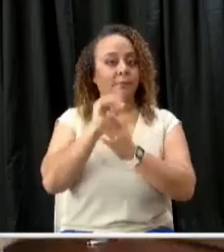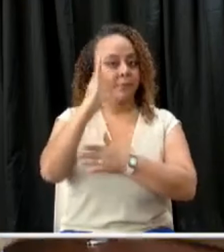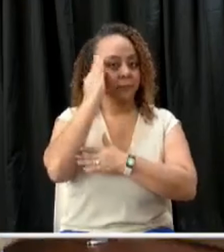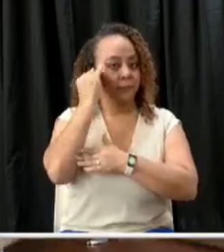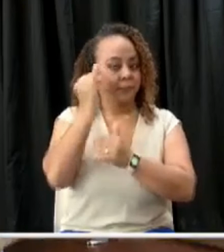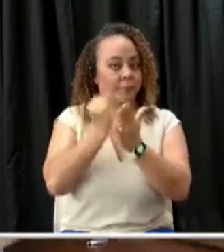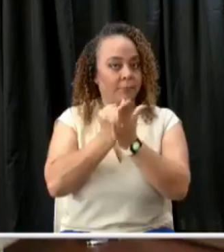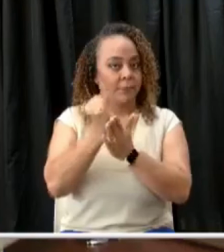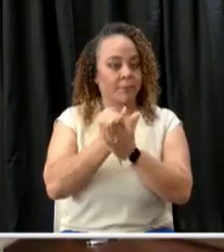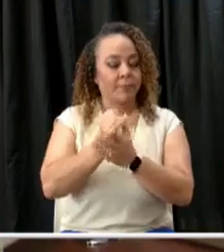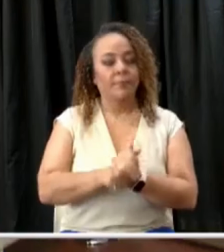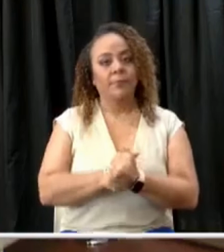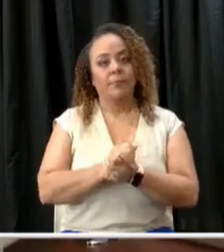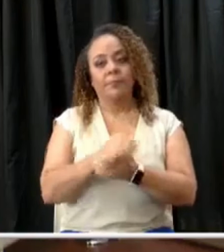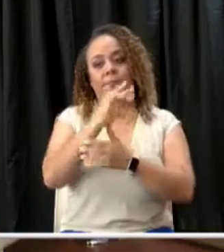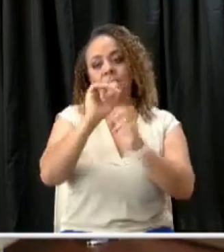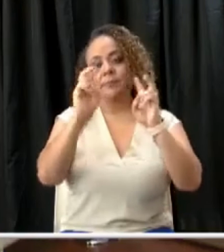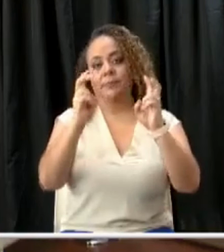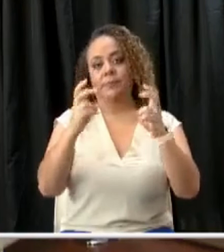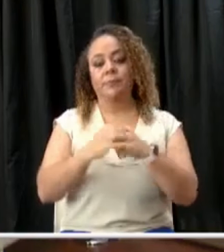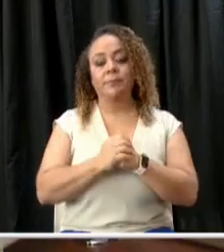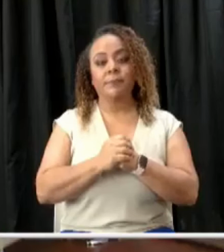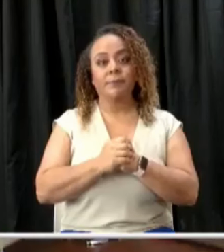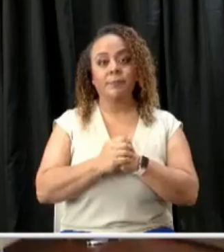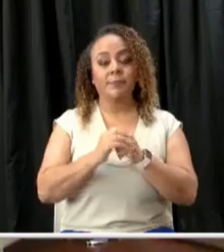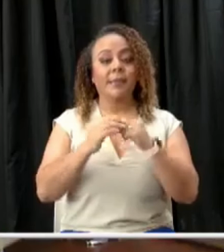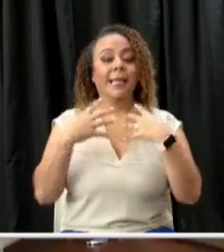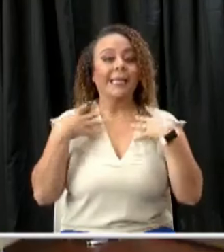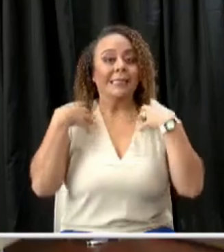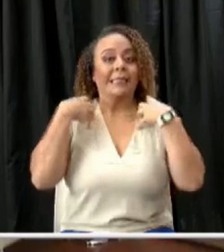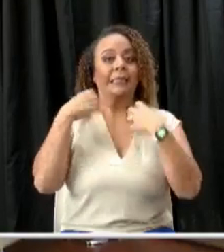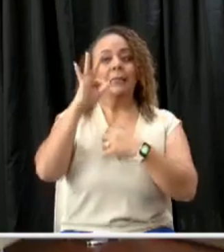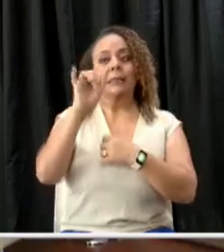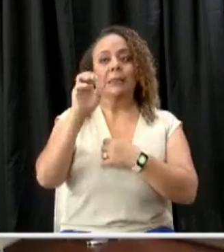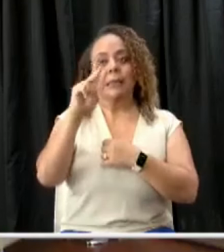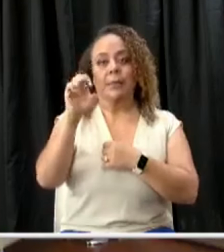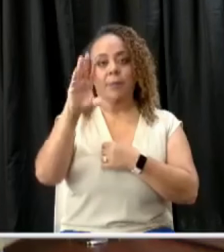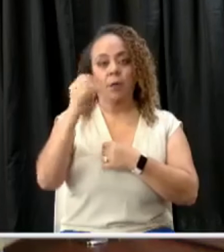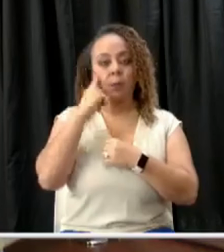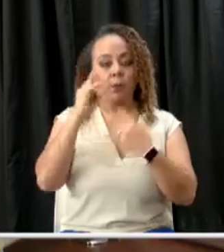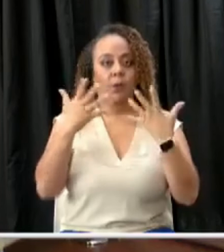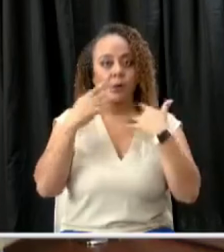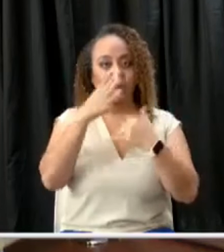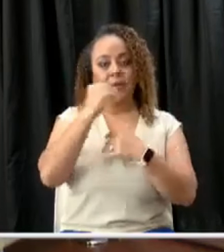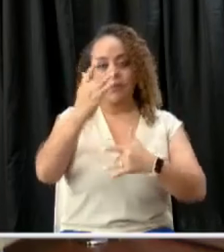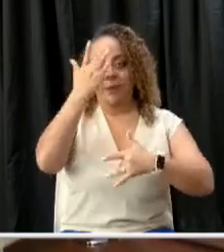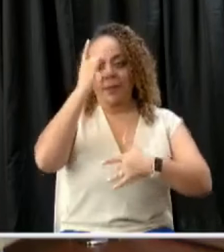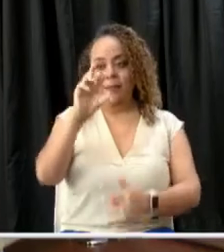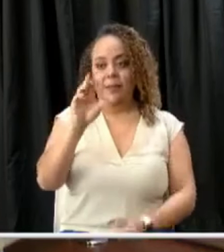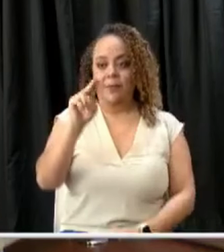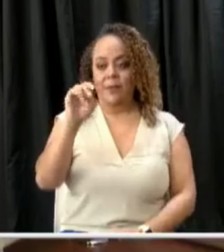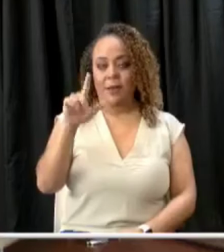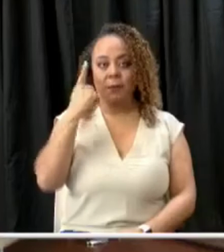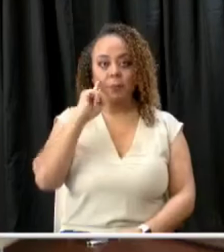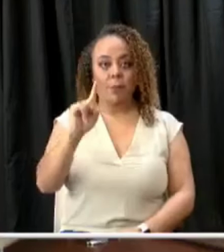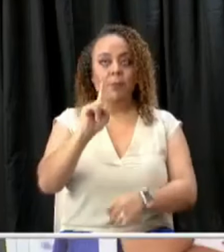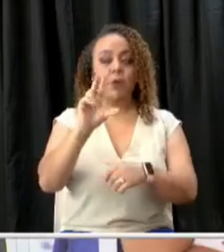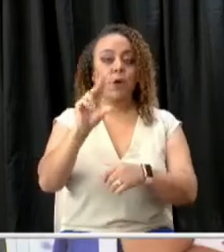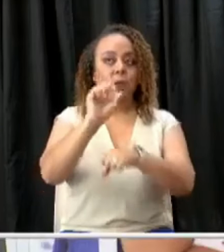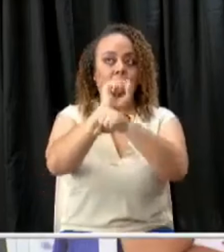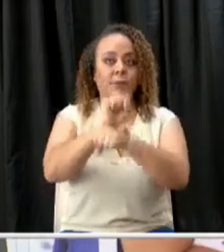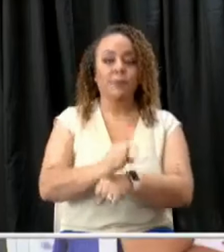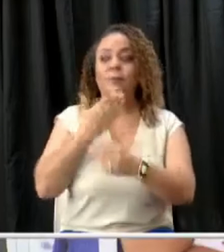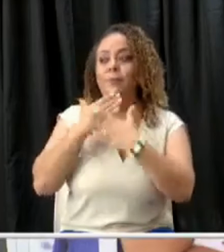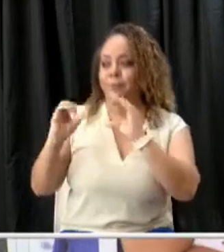en investigación y sobre el tema del estrés térmico por calor y la enfermedad renal crónica no tradicional. Esteban, muy buenos días, ¿cómo le va? Buenos días, muchísimas gracias